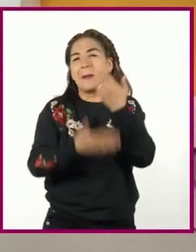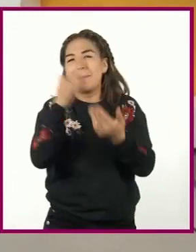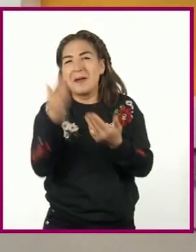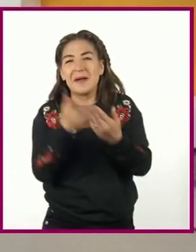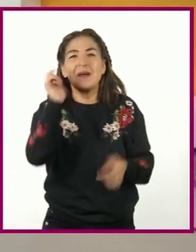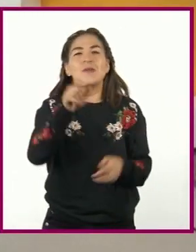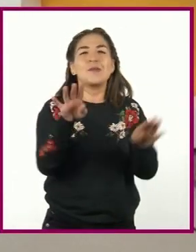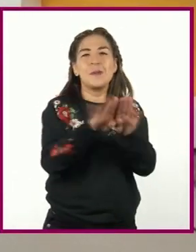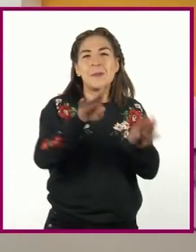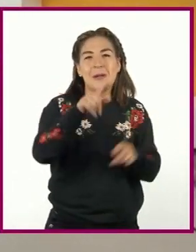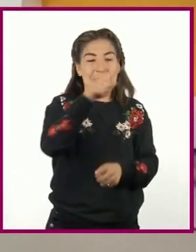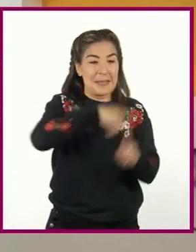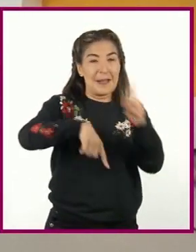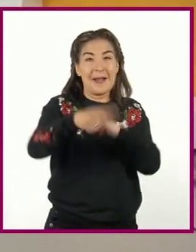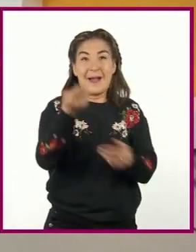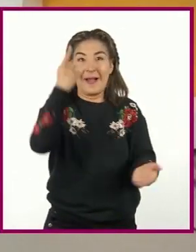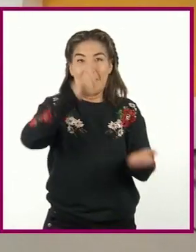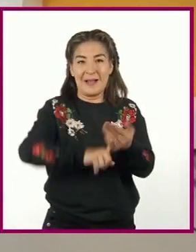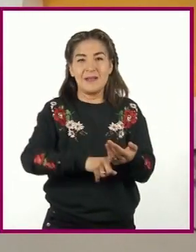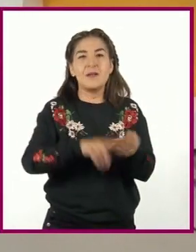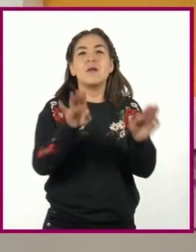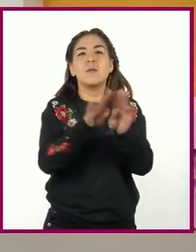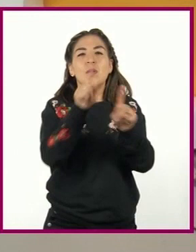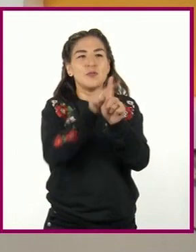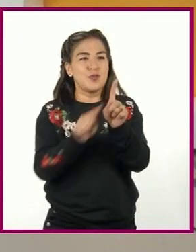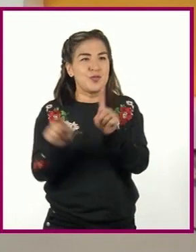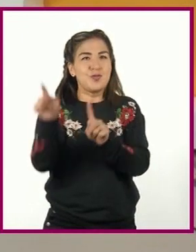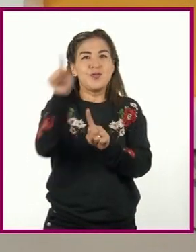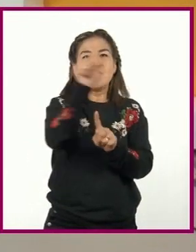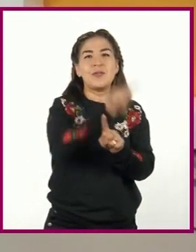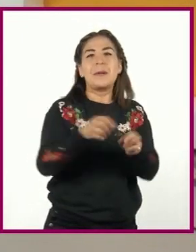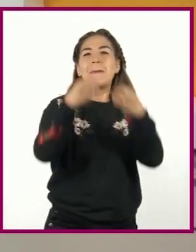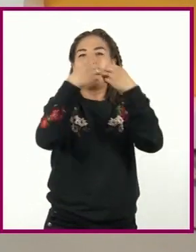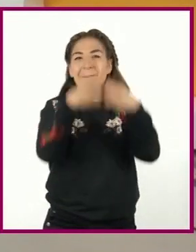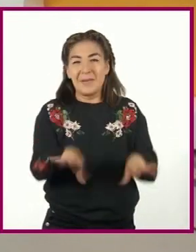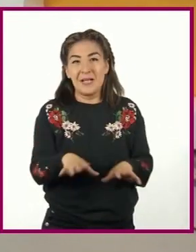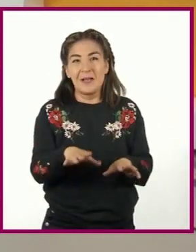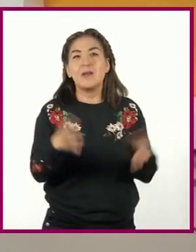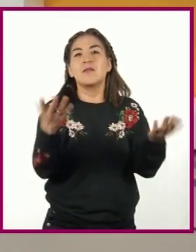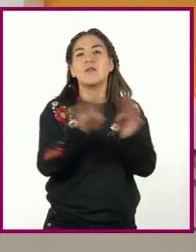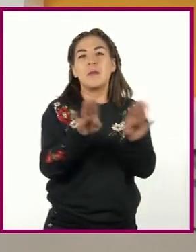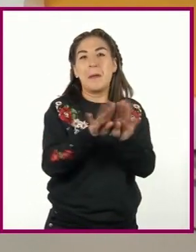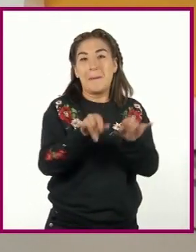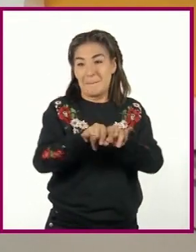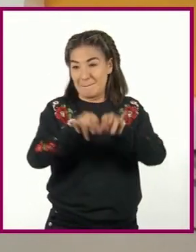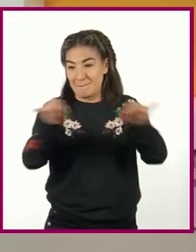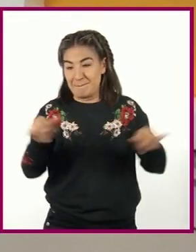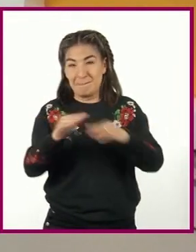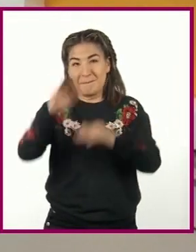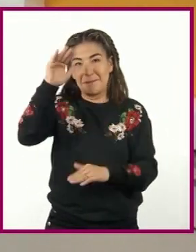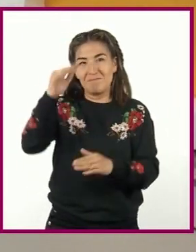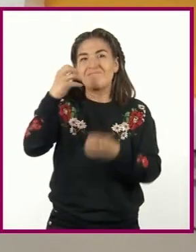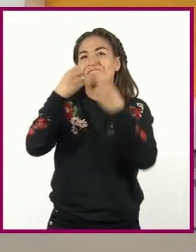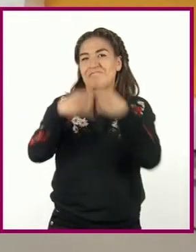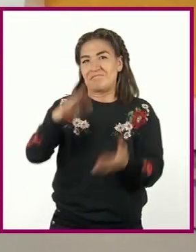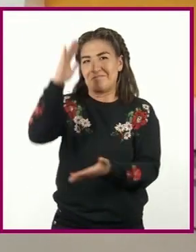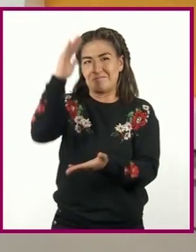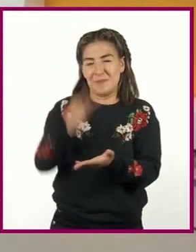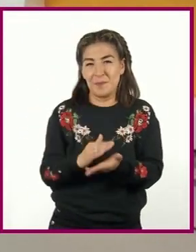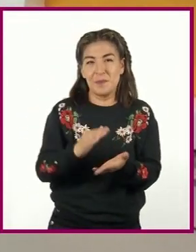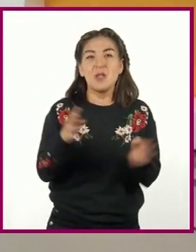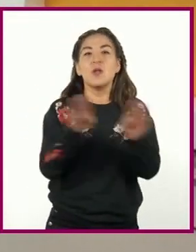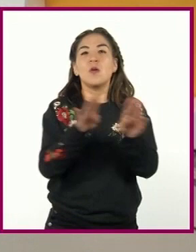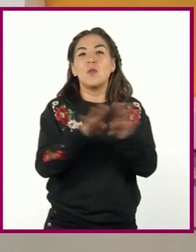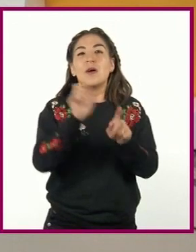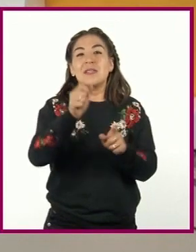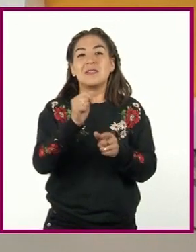modo que en el transporte se pierde carga eléctrica. A mayor distancia, mayor pérdida. Un aumento de tensión